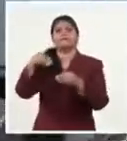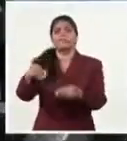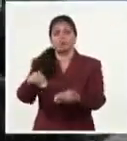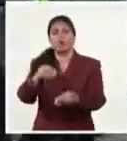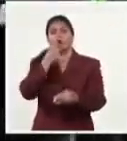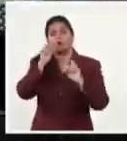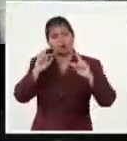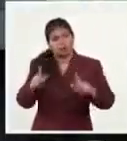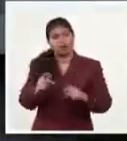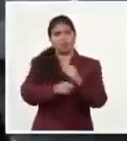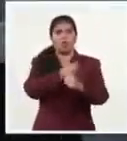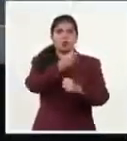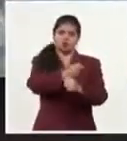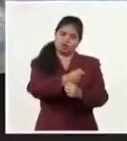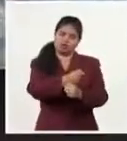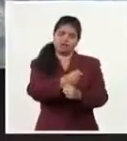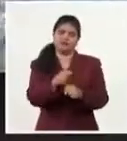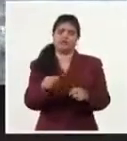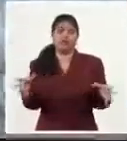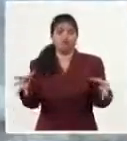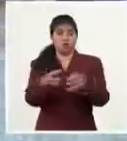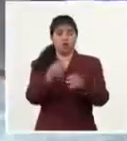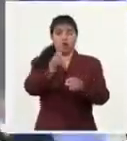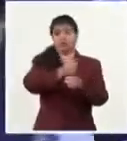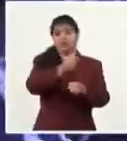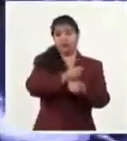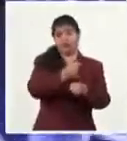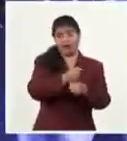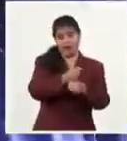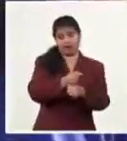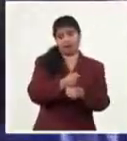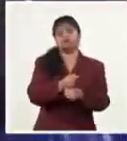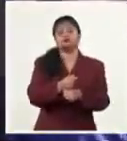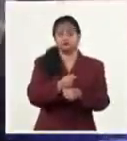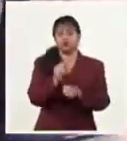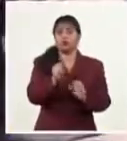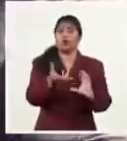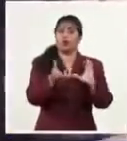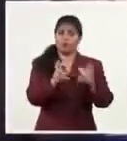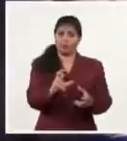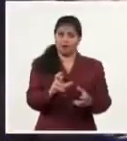los retos ahora para este colectivo del reciclaje, nuestro próximo